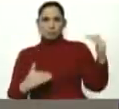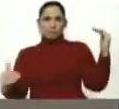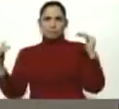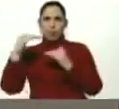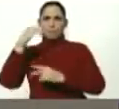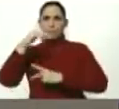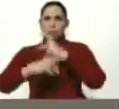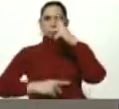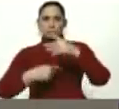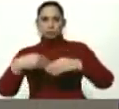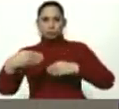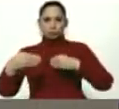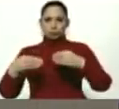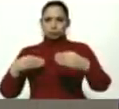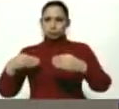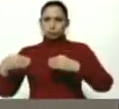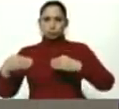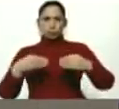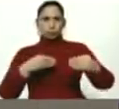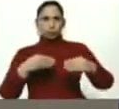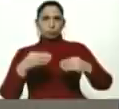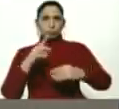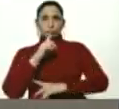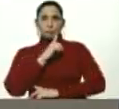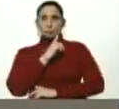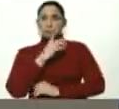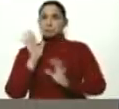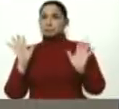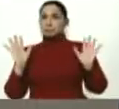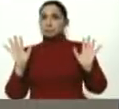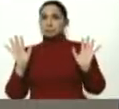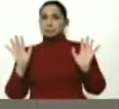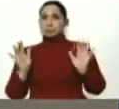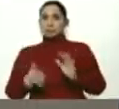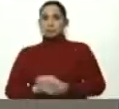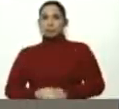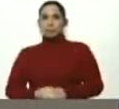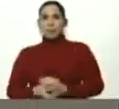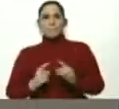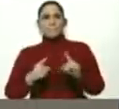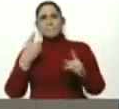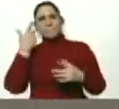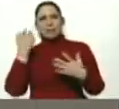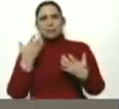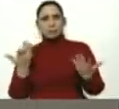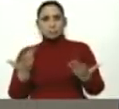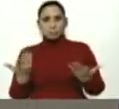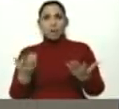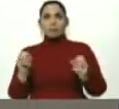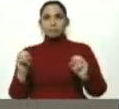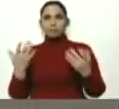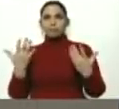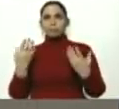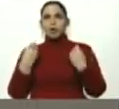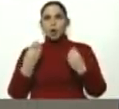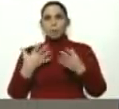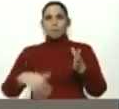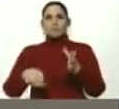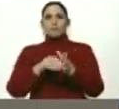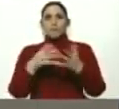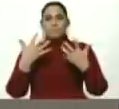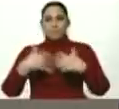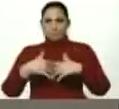de flexibilización, llamémoslo así, intermitente. ¿Para qué? Para lograr la reactivación del